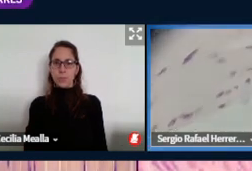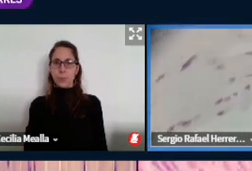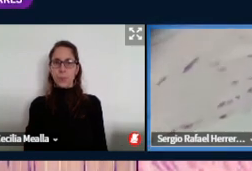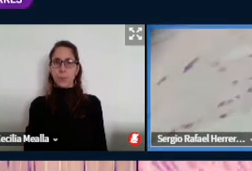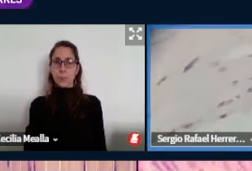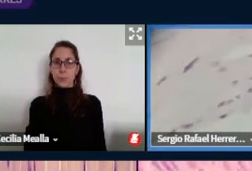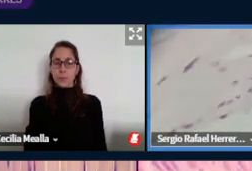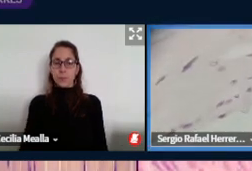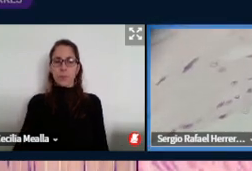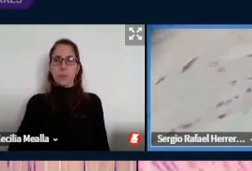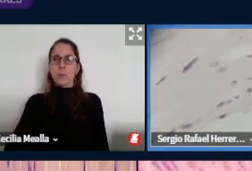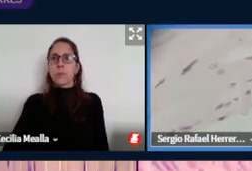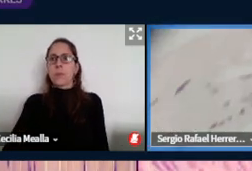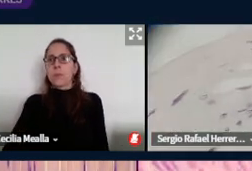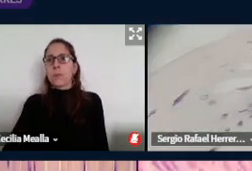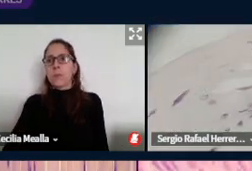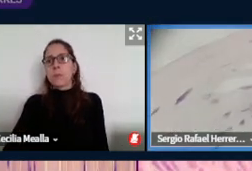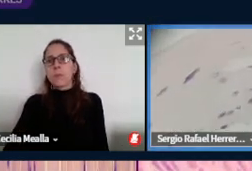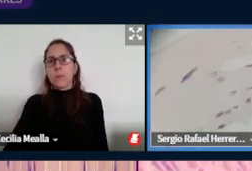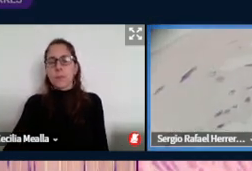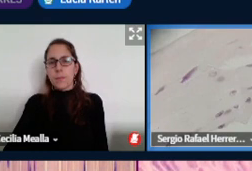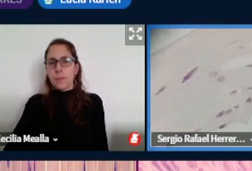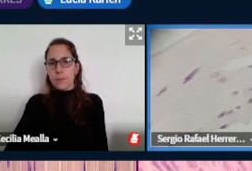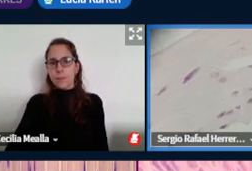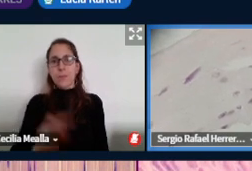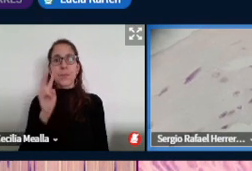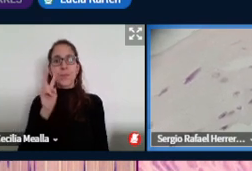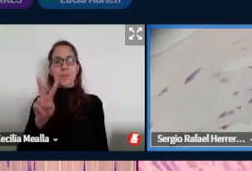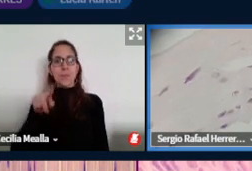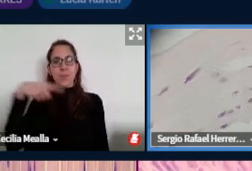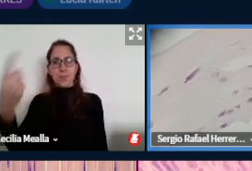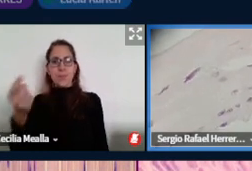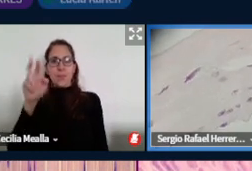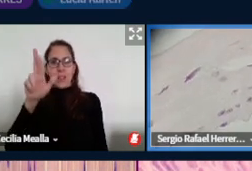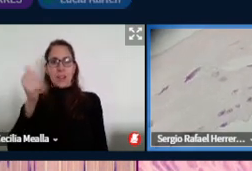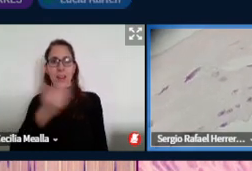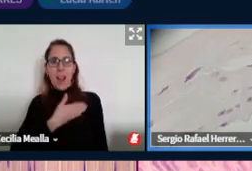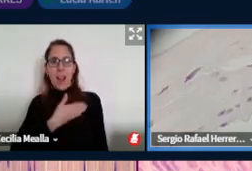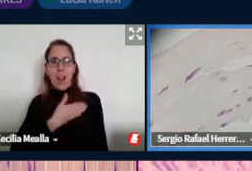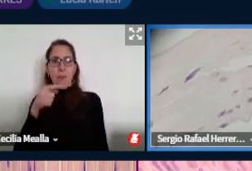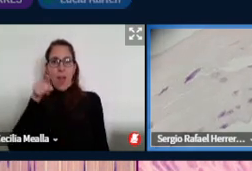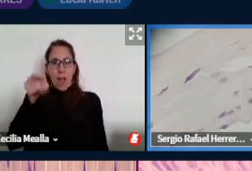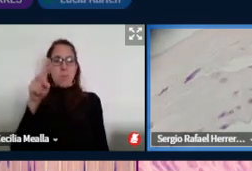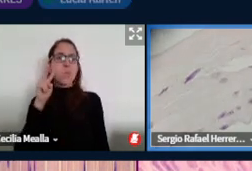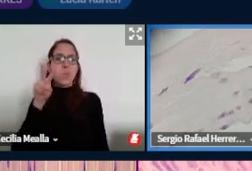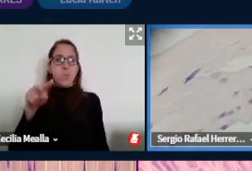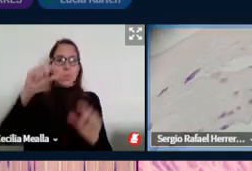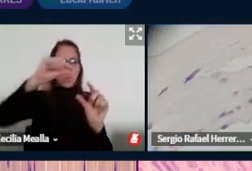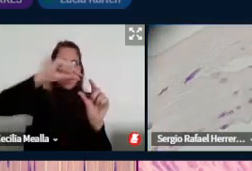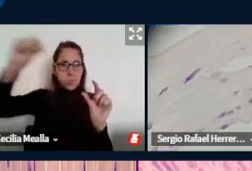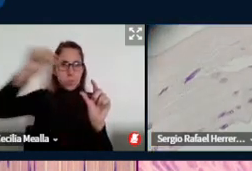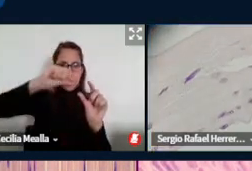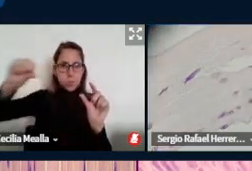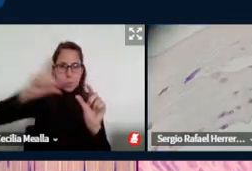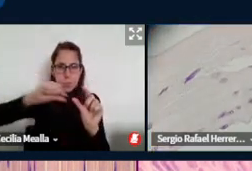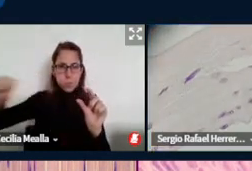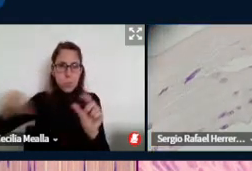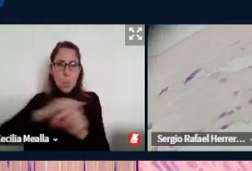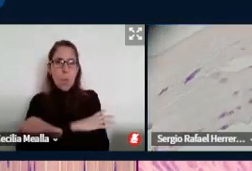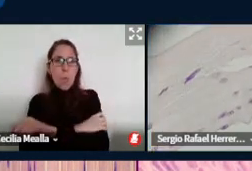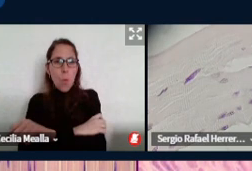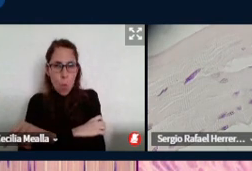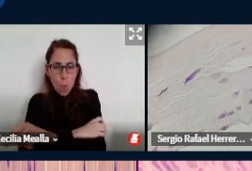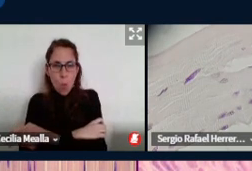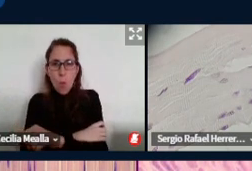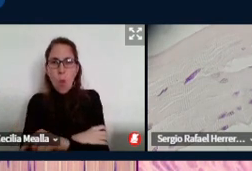Pueden ver Acá. en mi cámara ahí, si quieren. Tienen unos cortes longitudinales de músculo estriado esquelético.